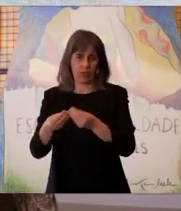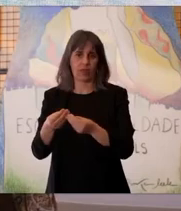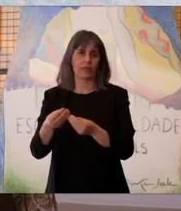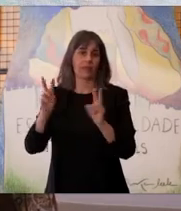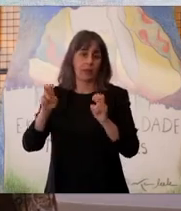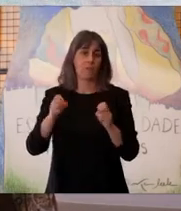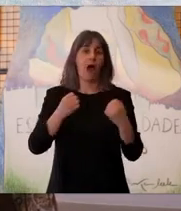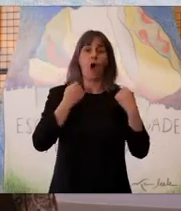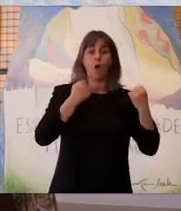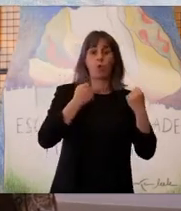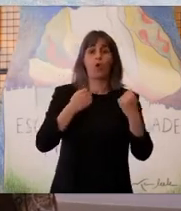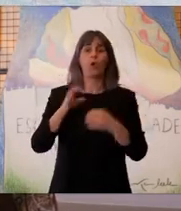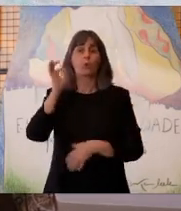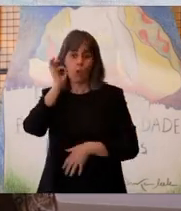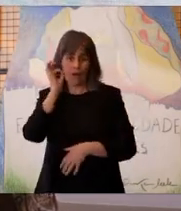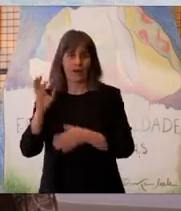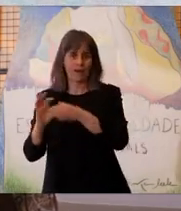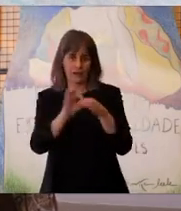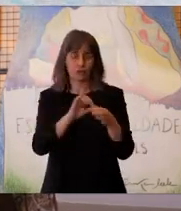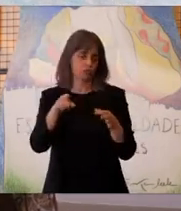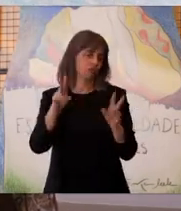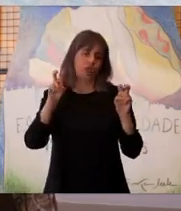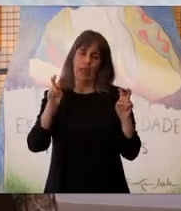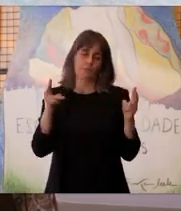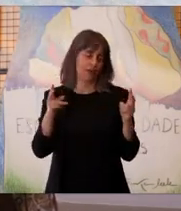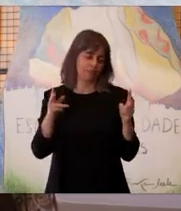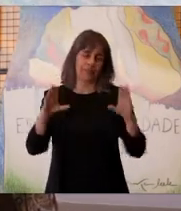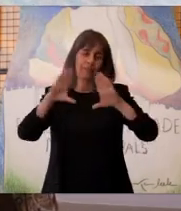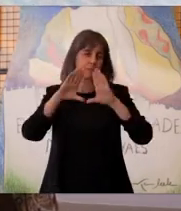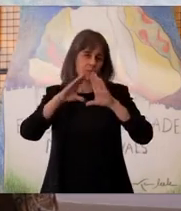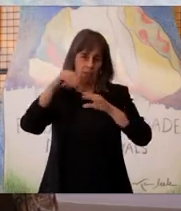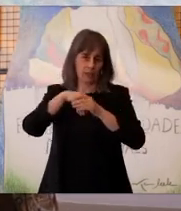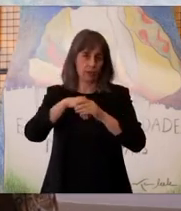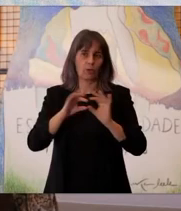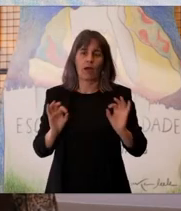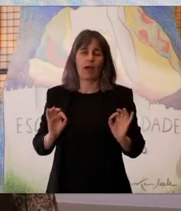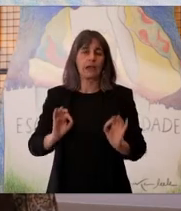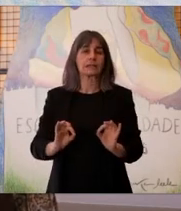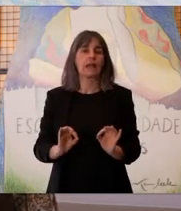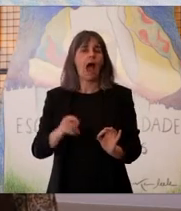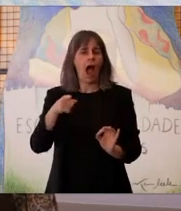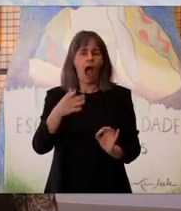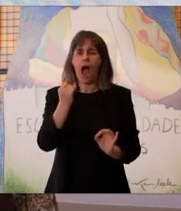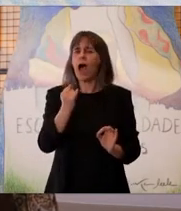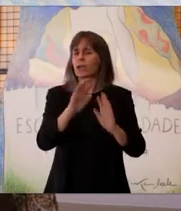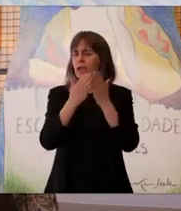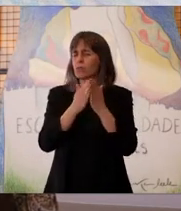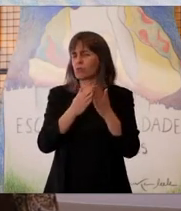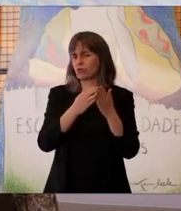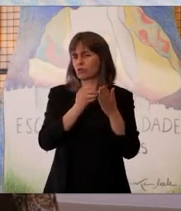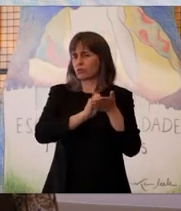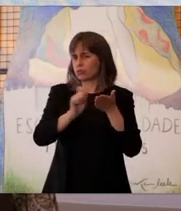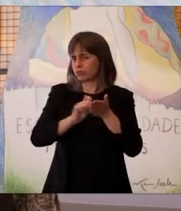mujeres que es un tema de los un tema clásico del feminismo y por tanto pues Hay muchísimo muchísimo escrito no